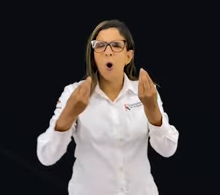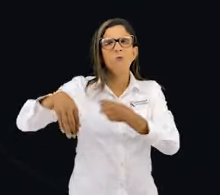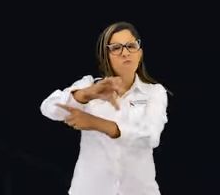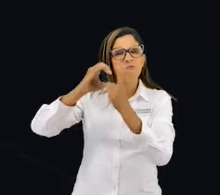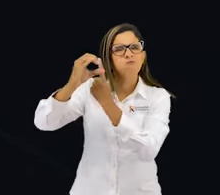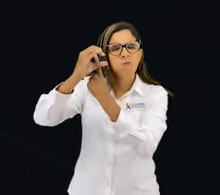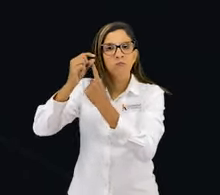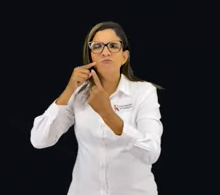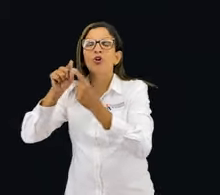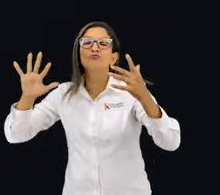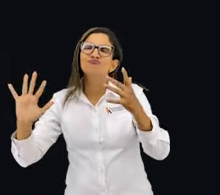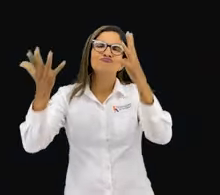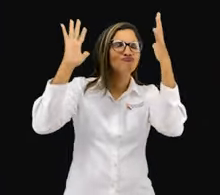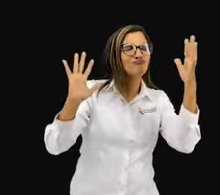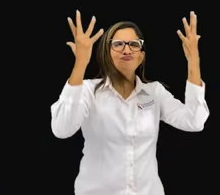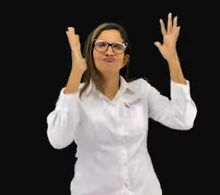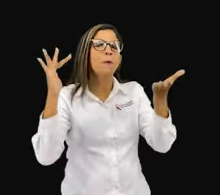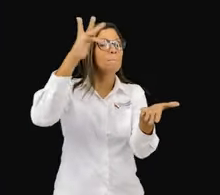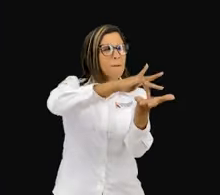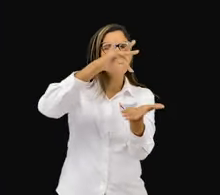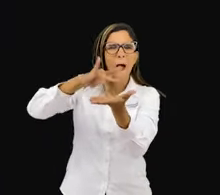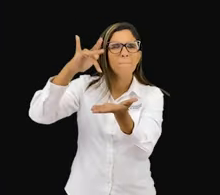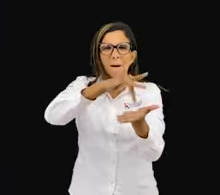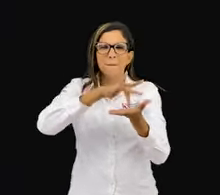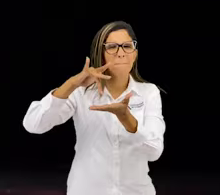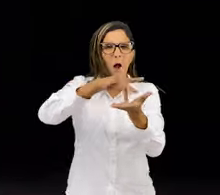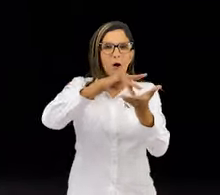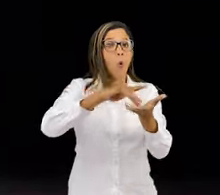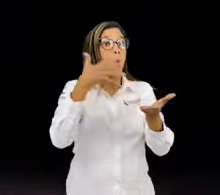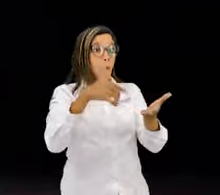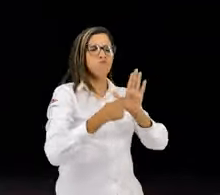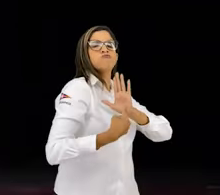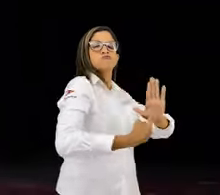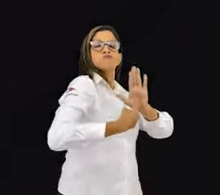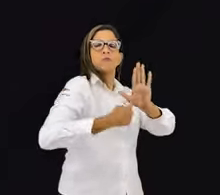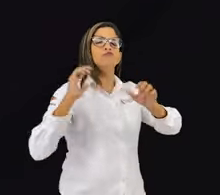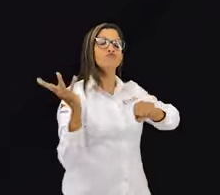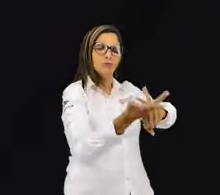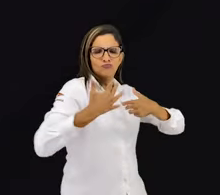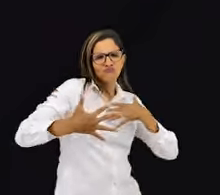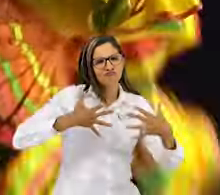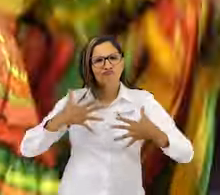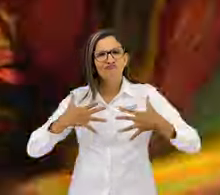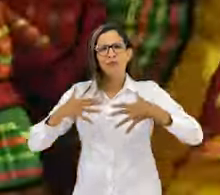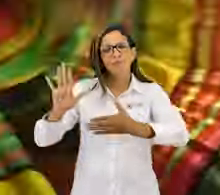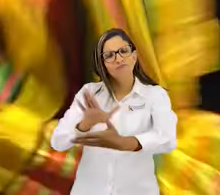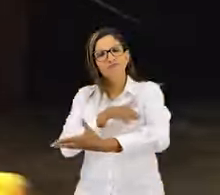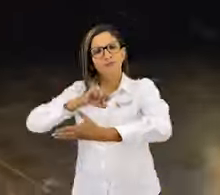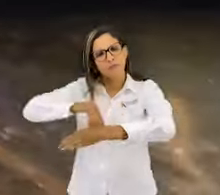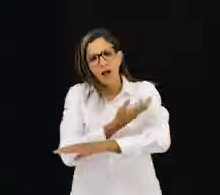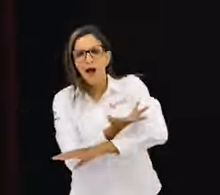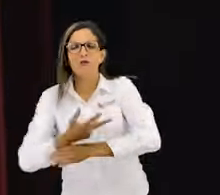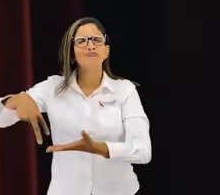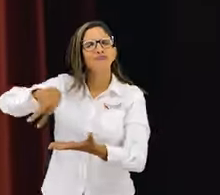Nuestros estudiantes de los grupos culturales se destacan en los festivales universitarios, regionales y nacionales de ASCUN con sus talentos en